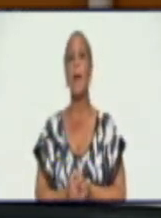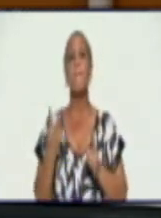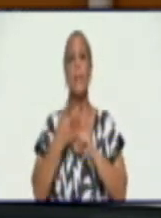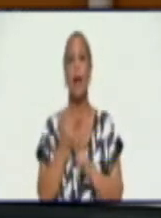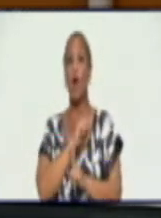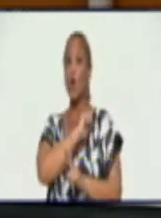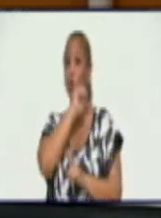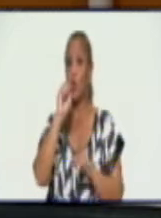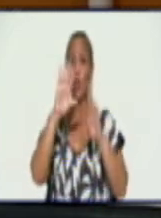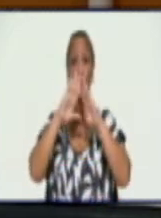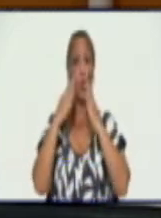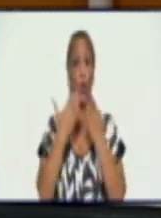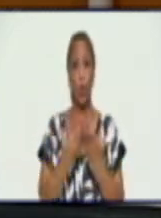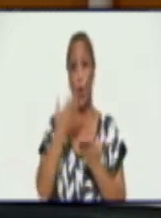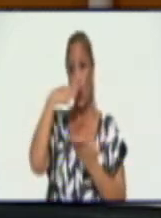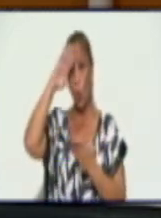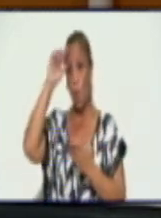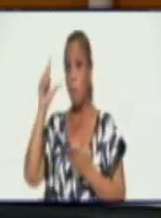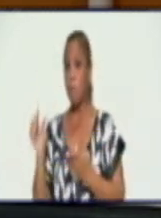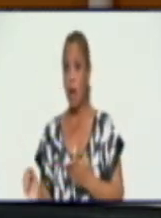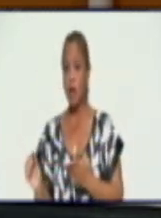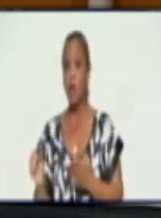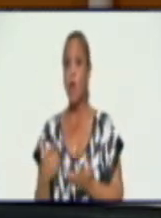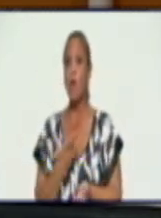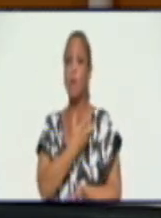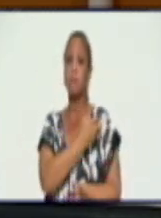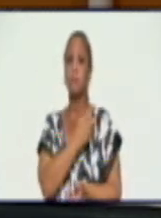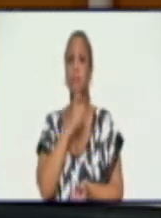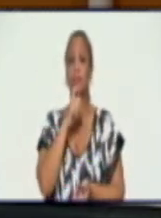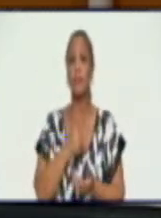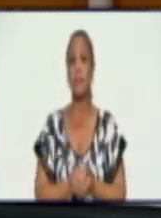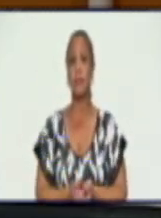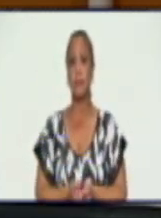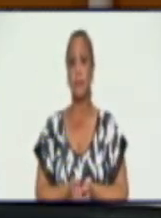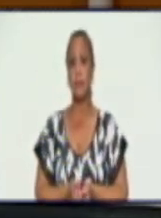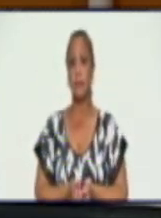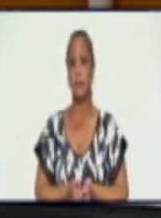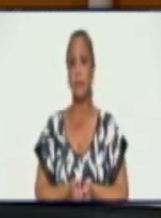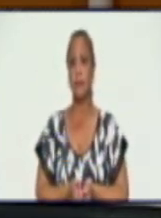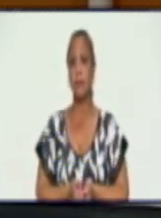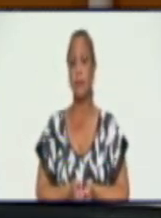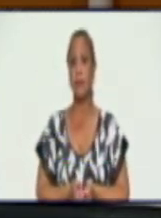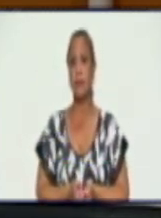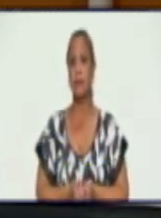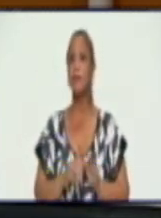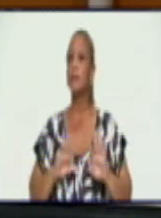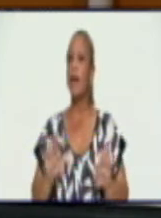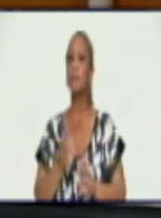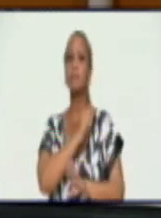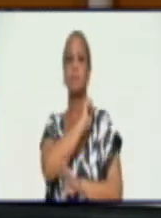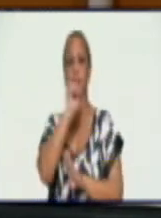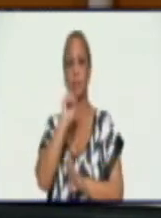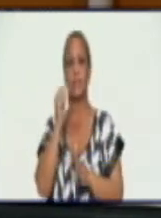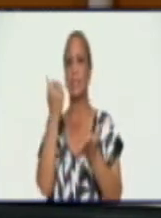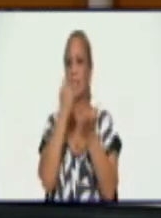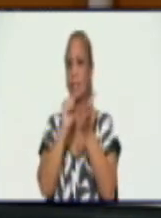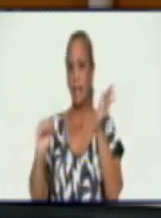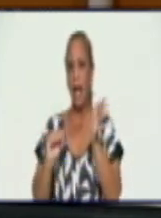la certificación de una vacuna un proceso muy complejo que ayer se explicaba y ya se logró que se dejar certificar